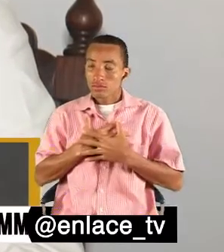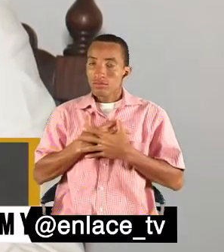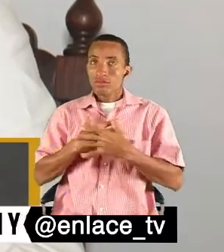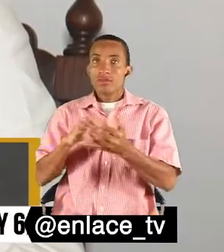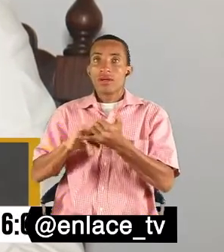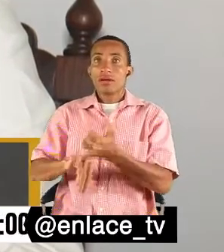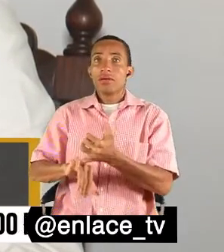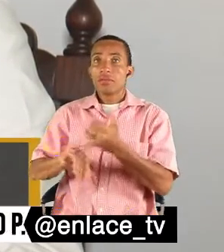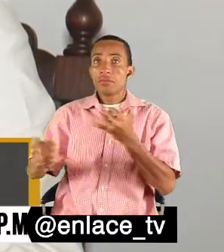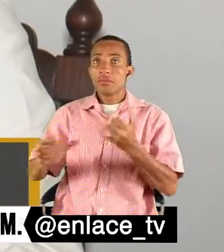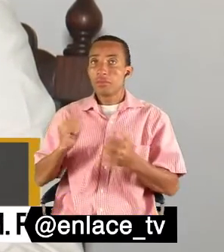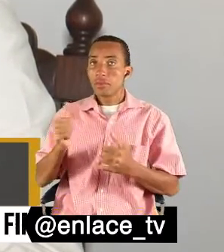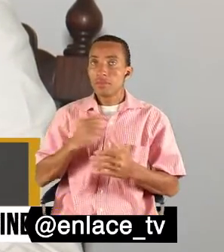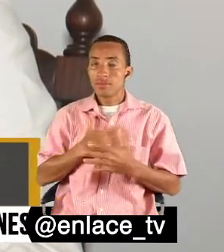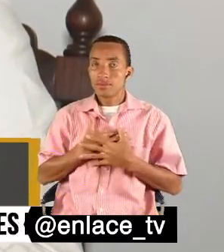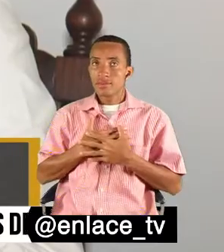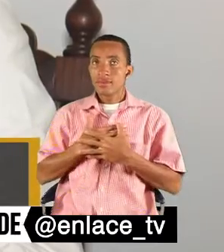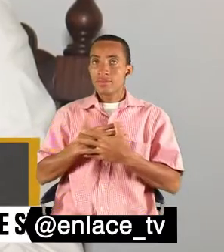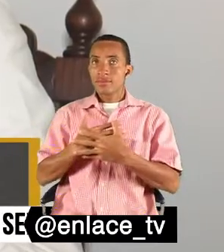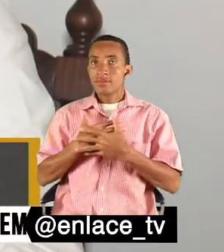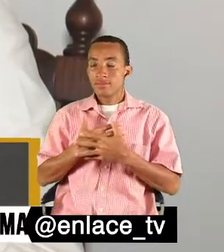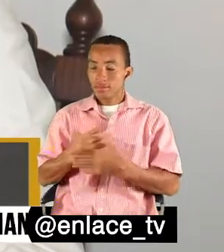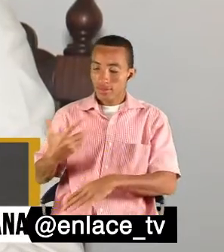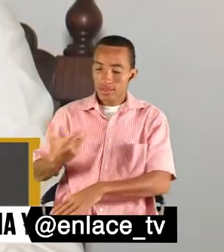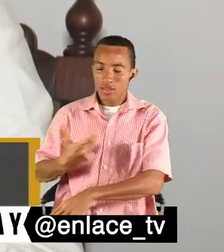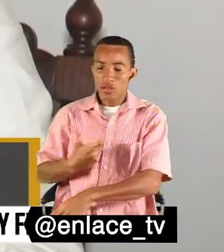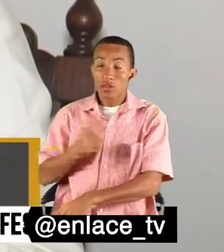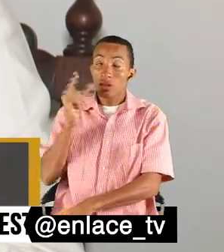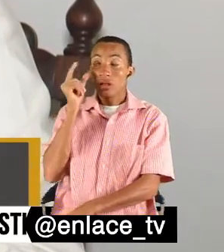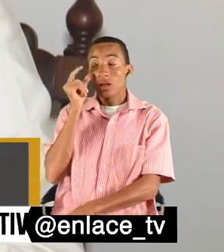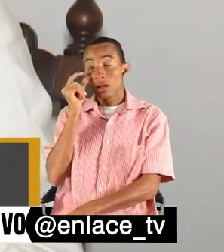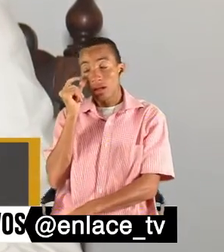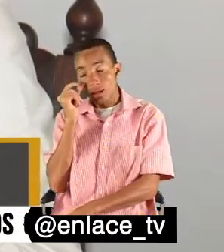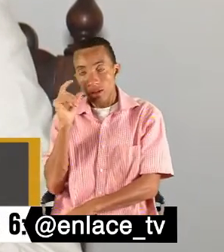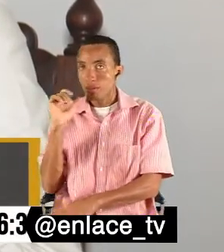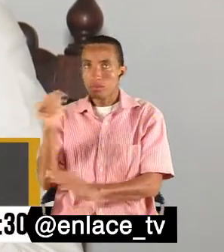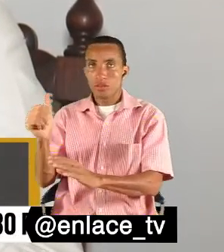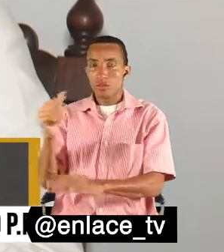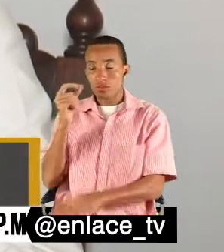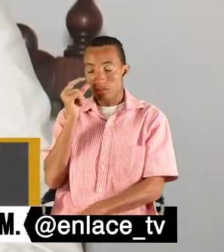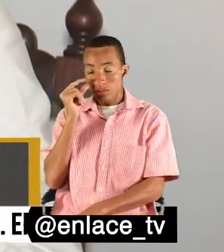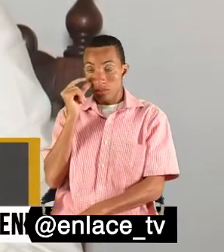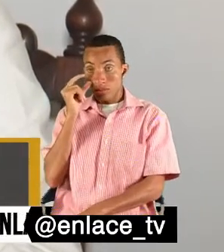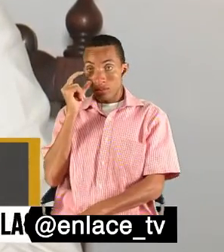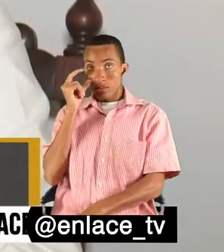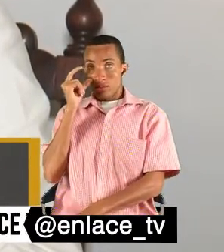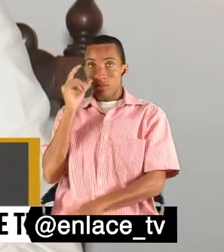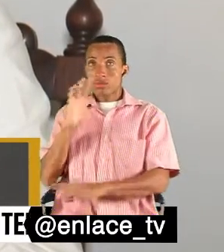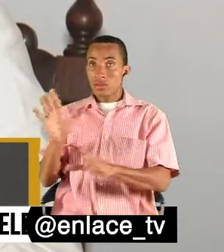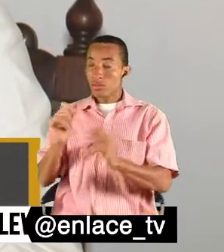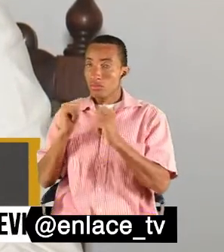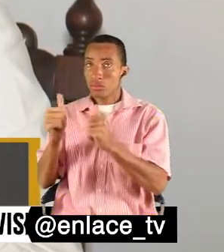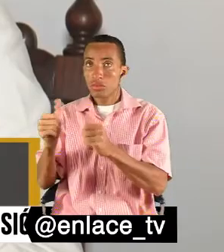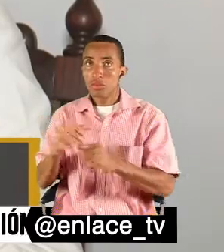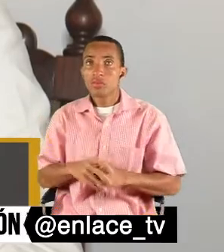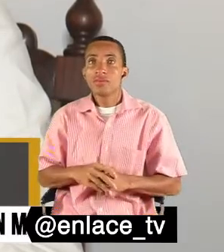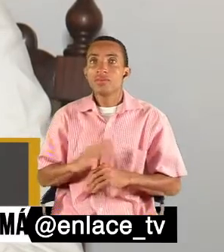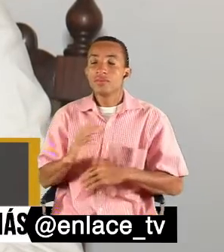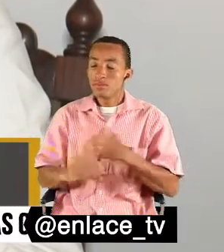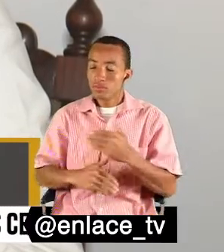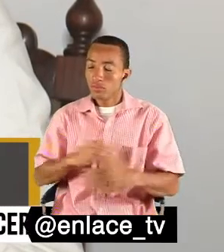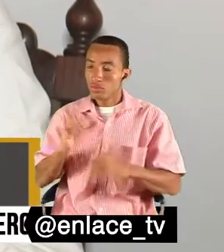ido bajando lo que llaman el tipo de sedación para que empiece a tener como su propia vida, su propia